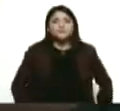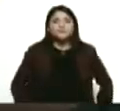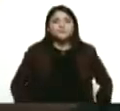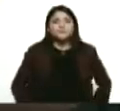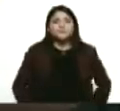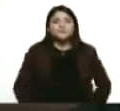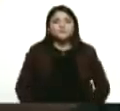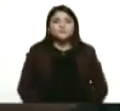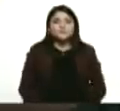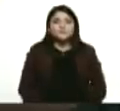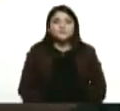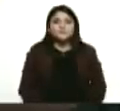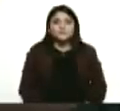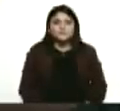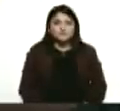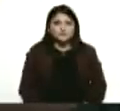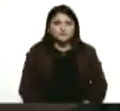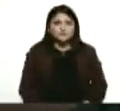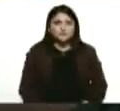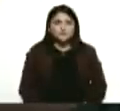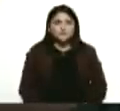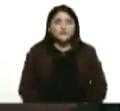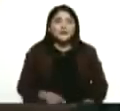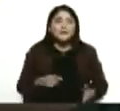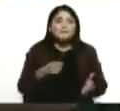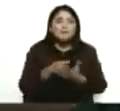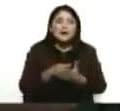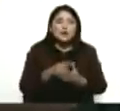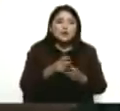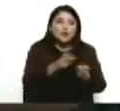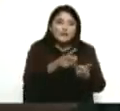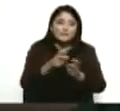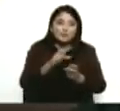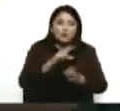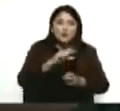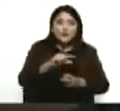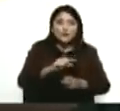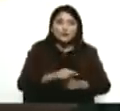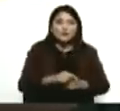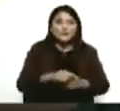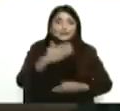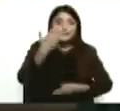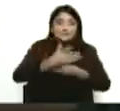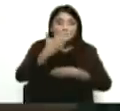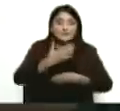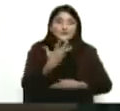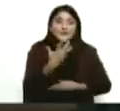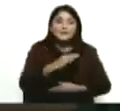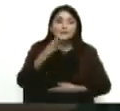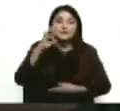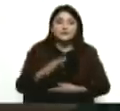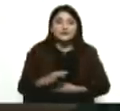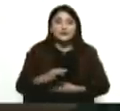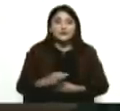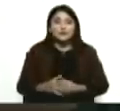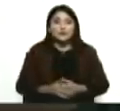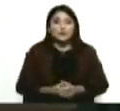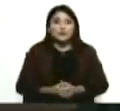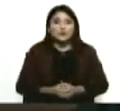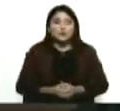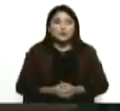los límites de los impuestos a la actividad económica, un límite hasta 3% de impuestos, porque eso al